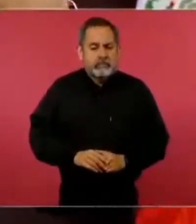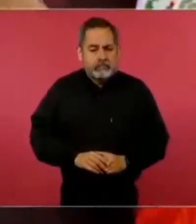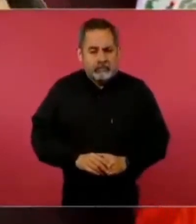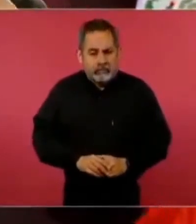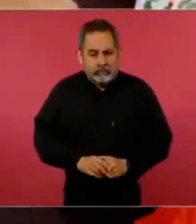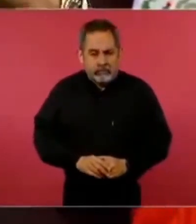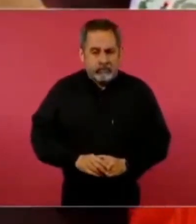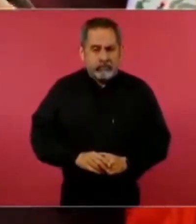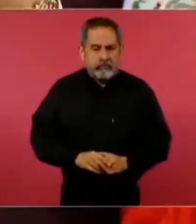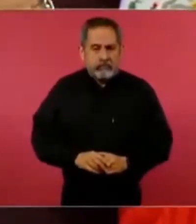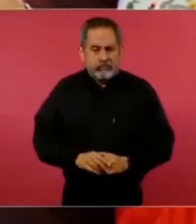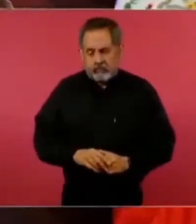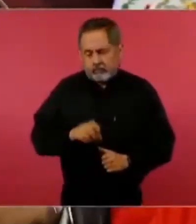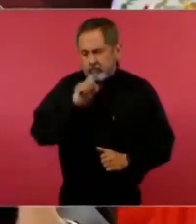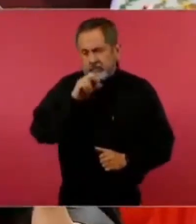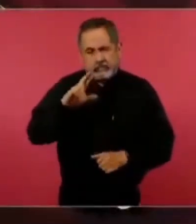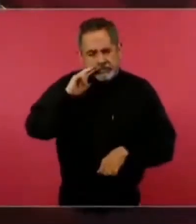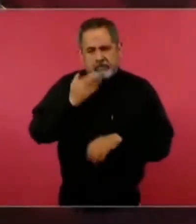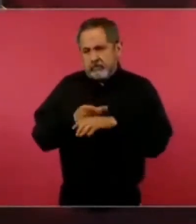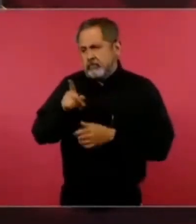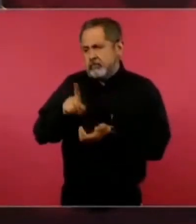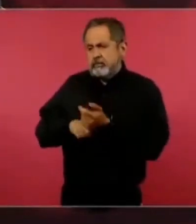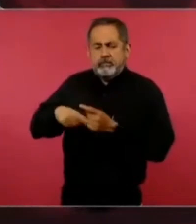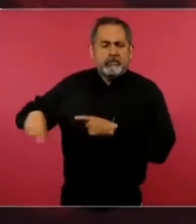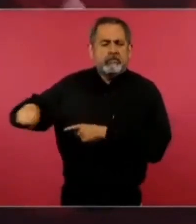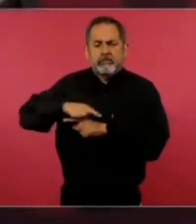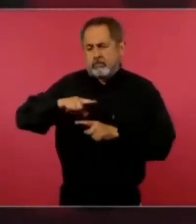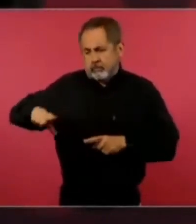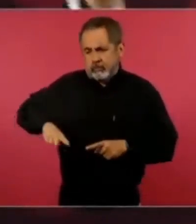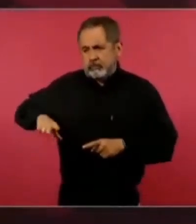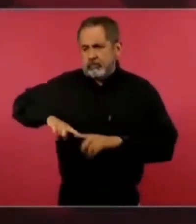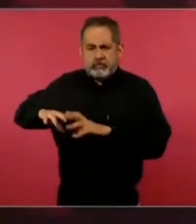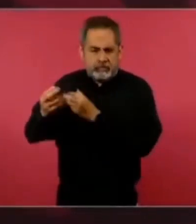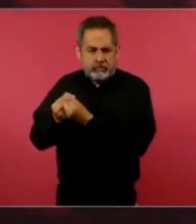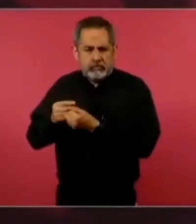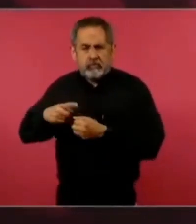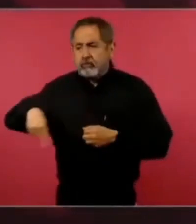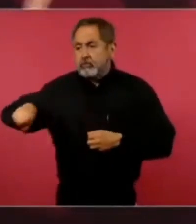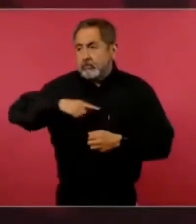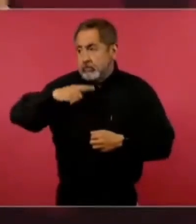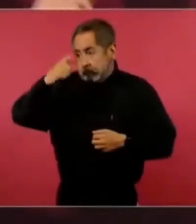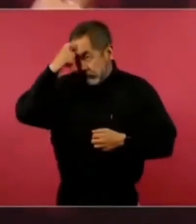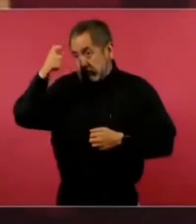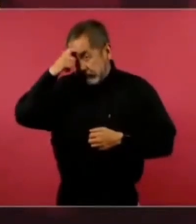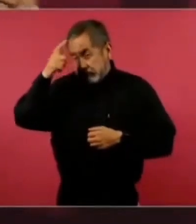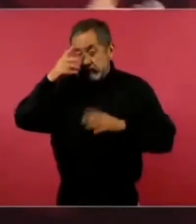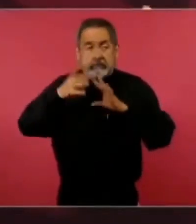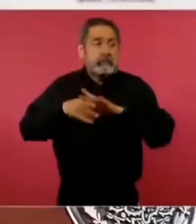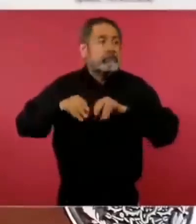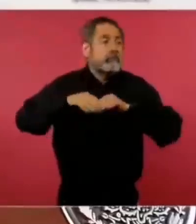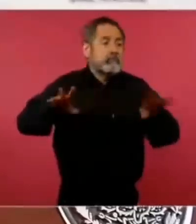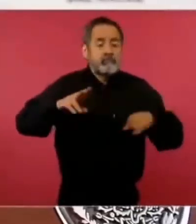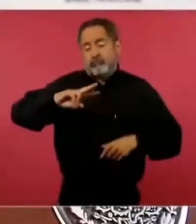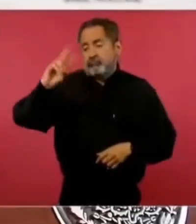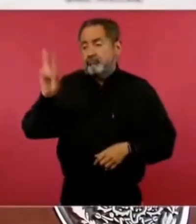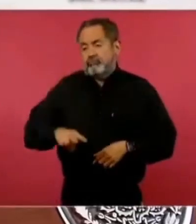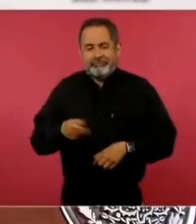¿Y cómo no va a tener responsabilidad el Estado si inventaron la llamada verdad histórica